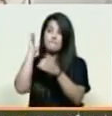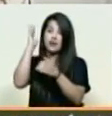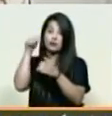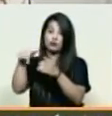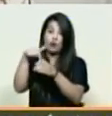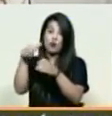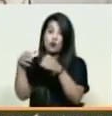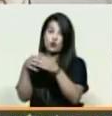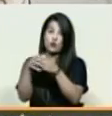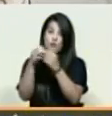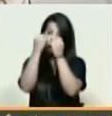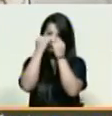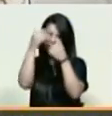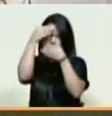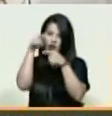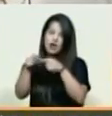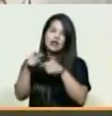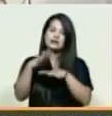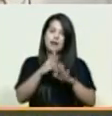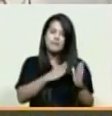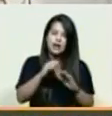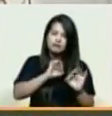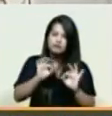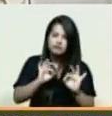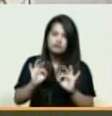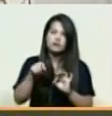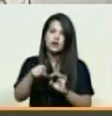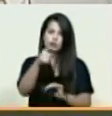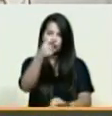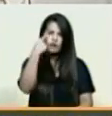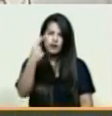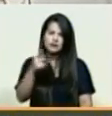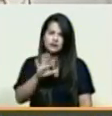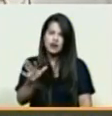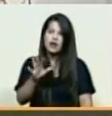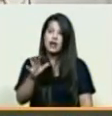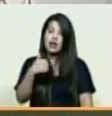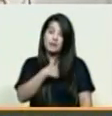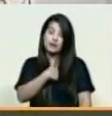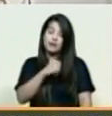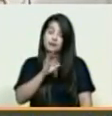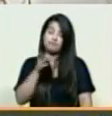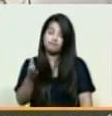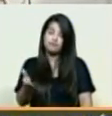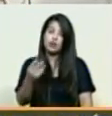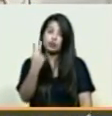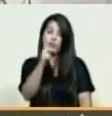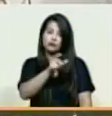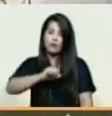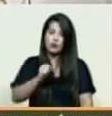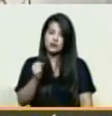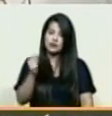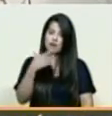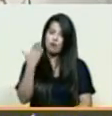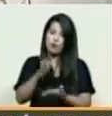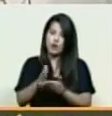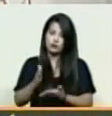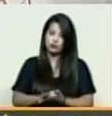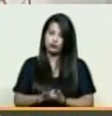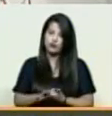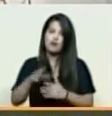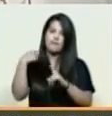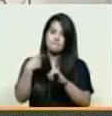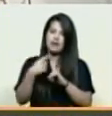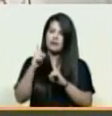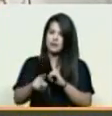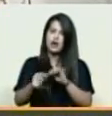célula terrorista a través de la operación Gedeón. Ya ustedes lo tenían, el saldo lamentable de 2 policías fallecidos, así como